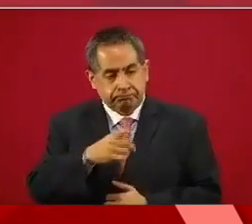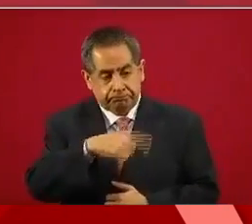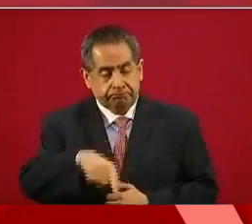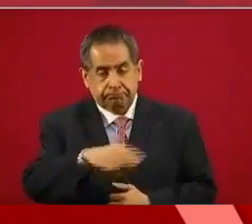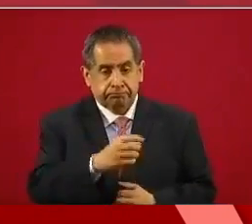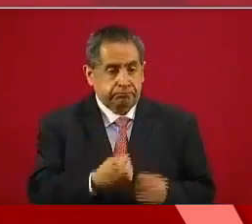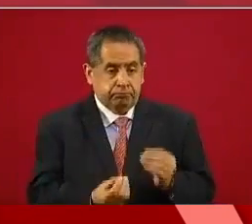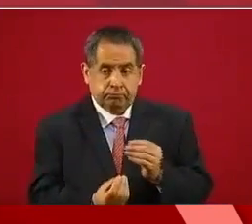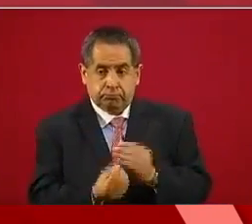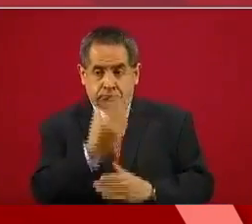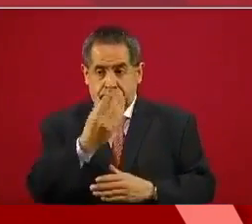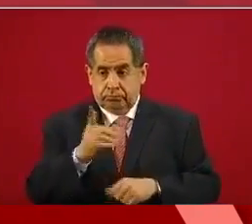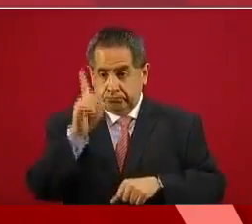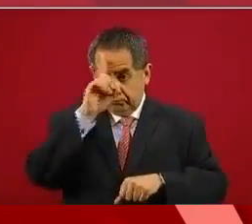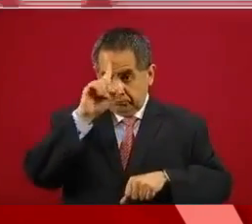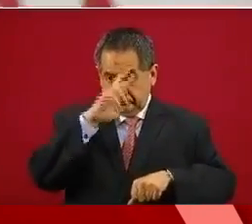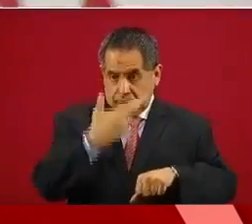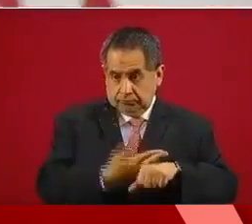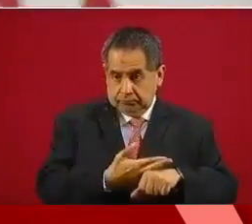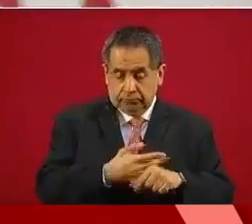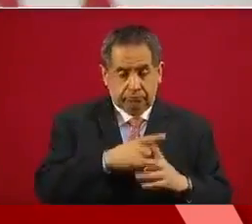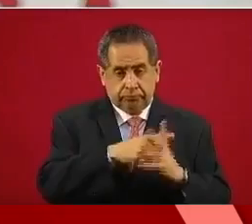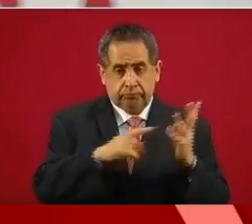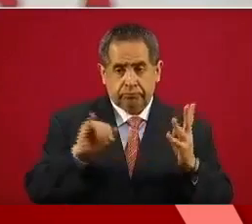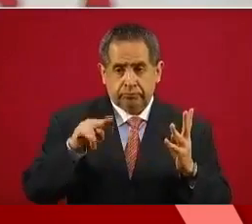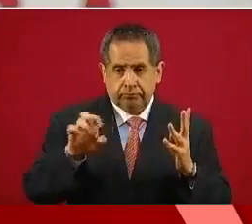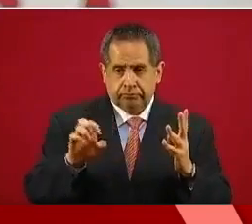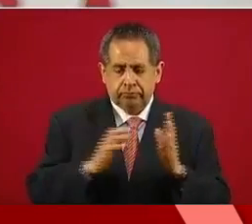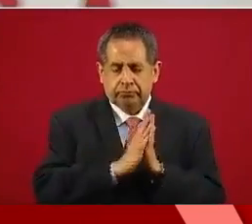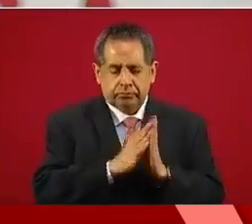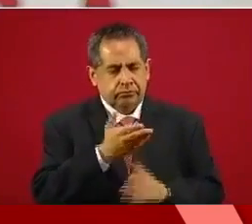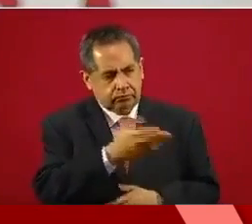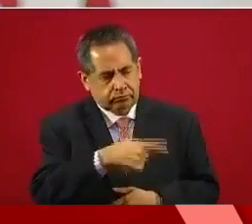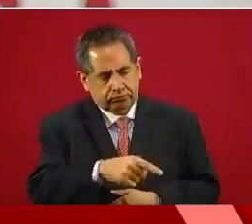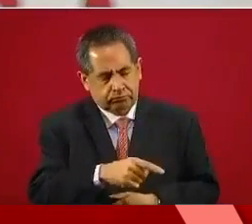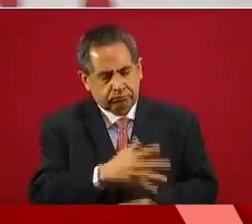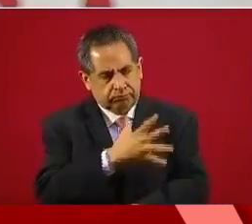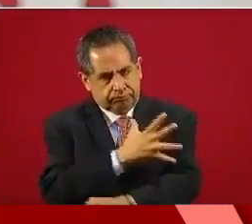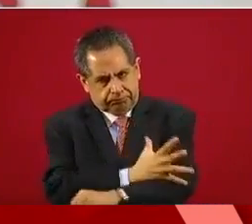consejeros que actúen con honestidad